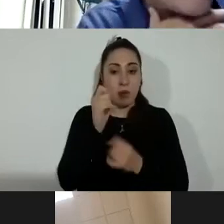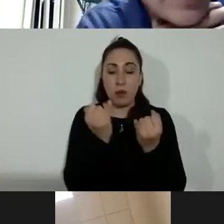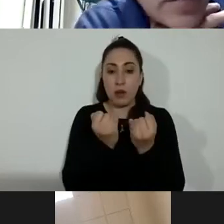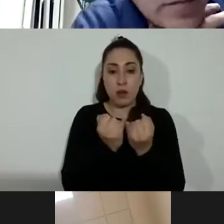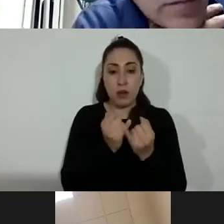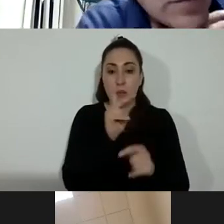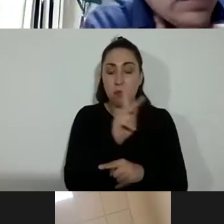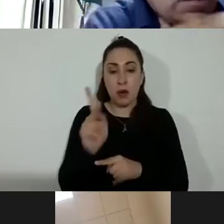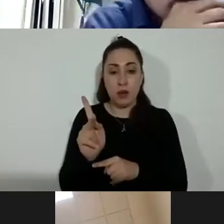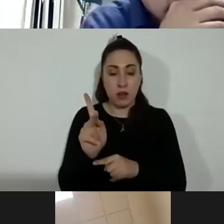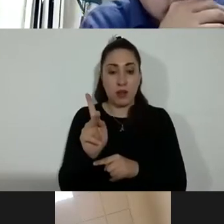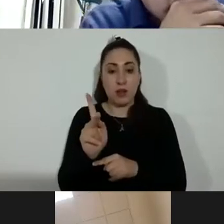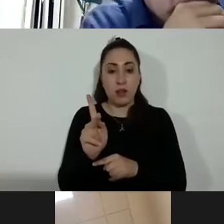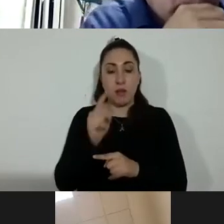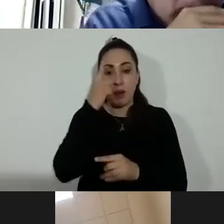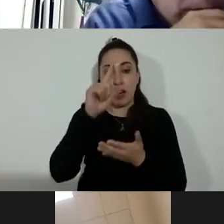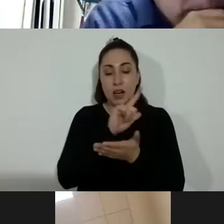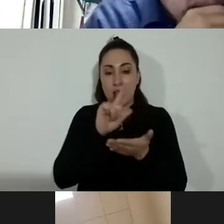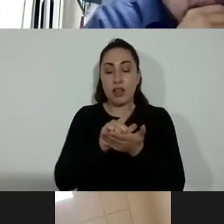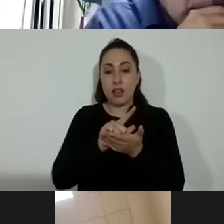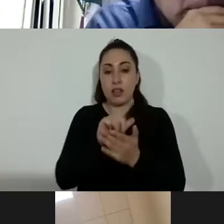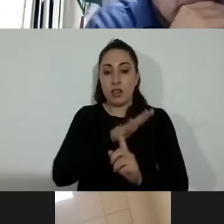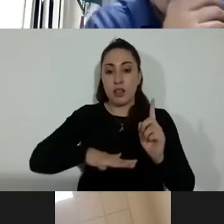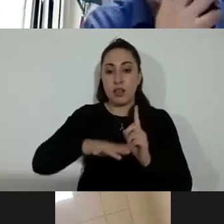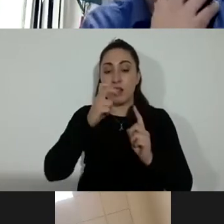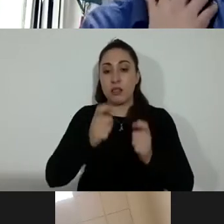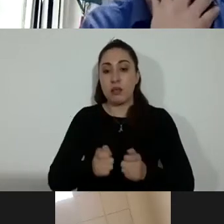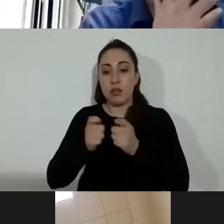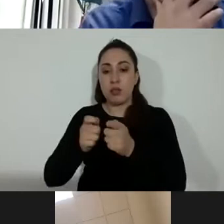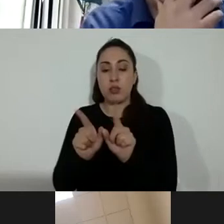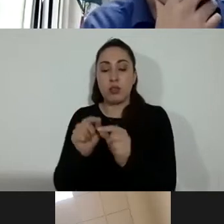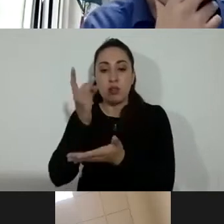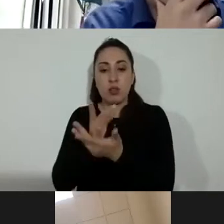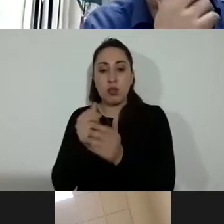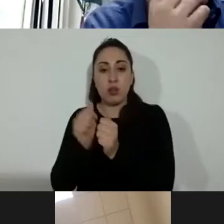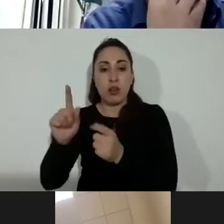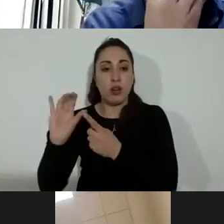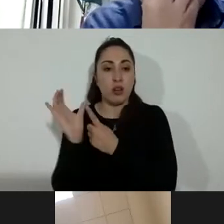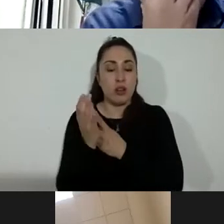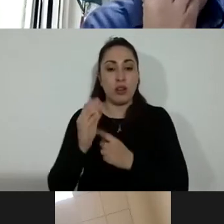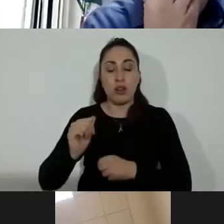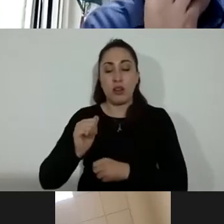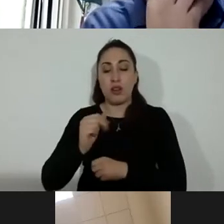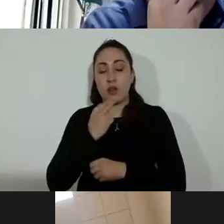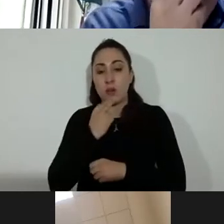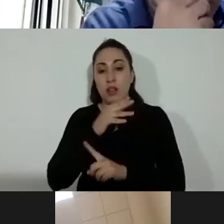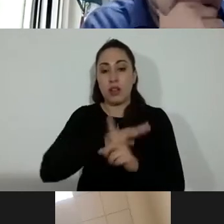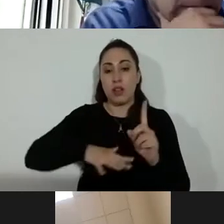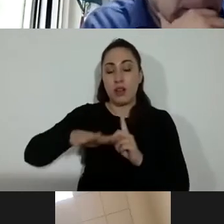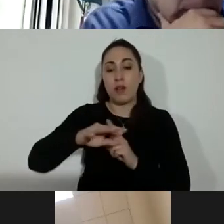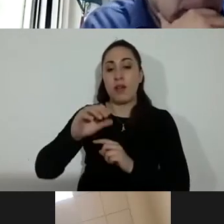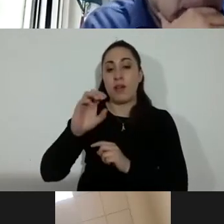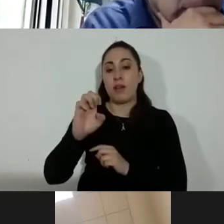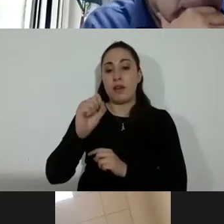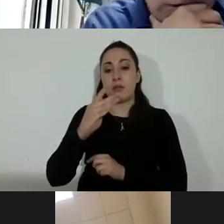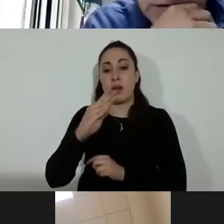iguales circunstancias para crear la ley del espacio público y fue turnada únicamente a la Comisión de Espacio